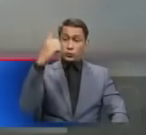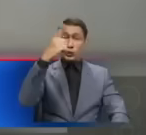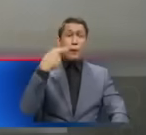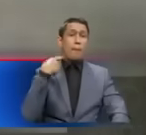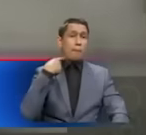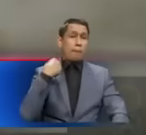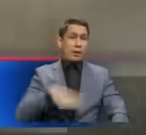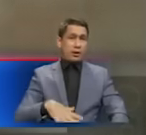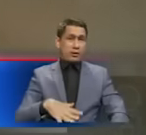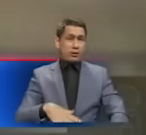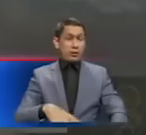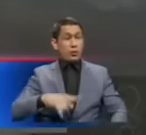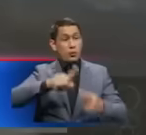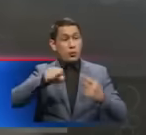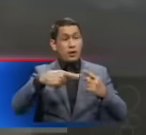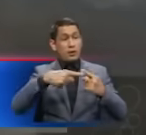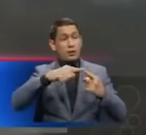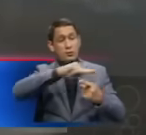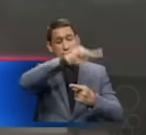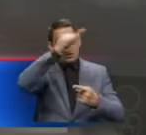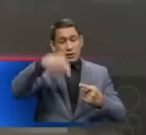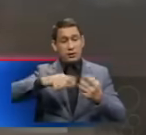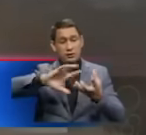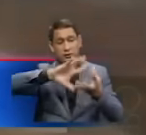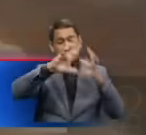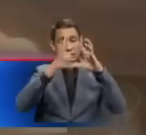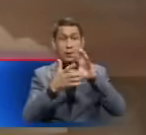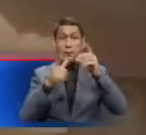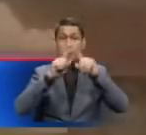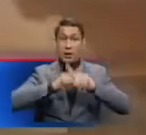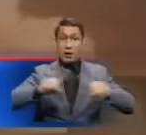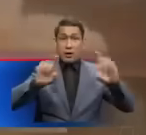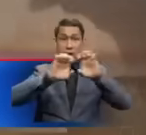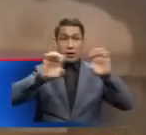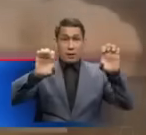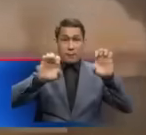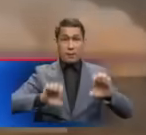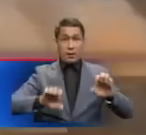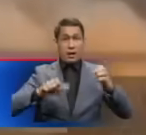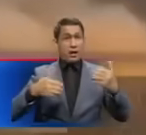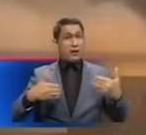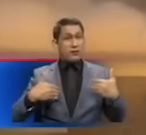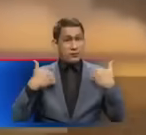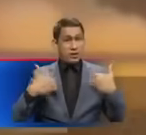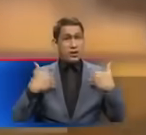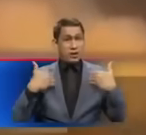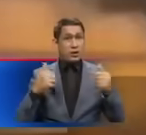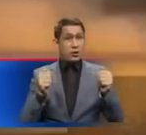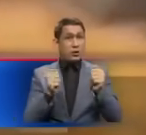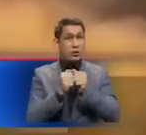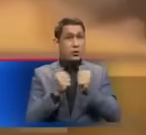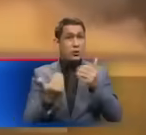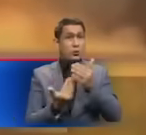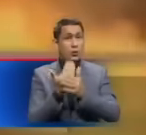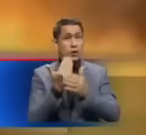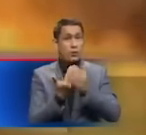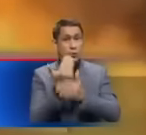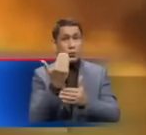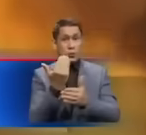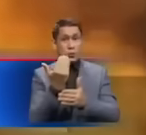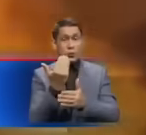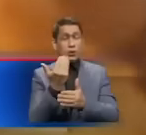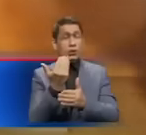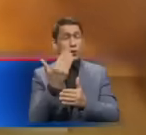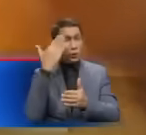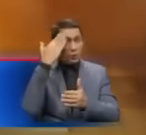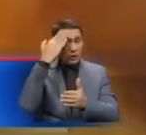cuando regresaba a la Tierra, aunque la empresa celebró haber cumplido con nuevos objetivos. Starship nunca voló tan lejos